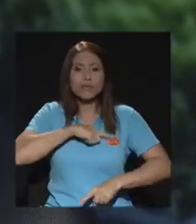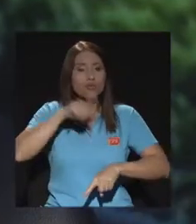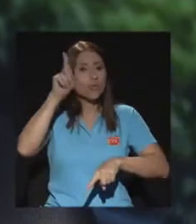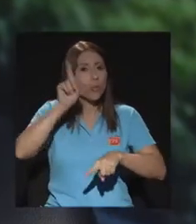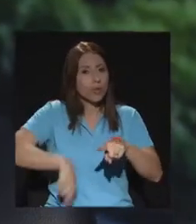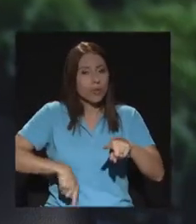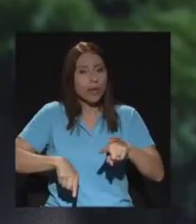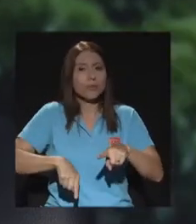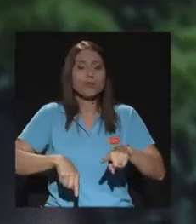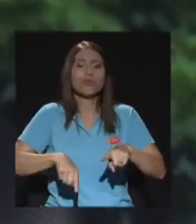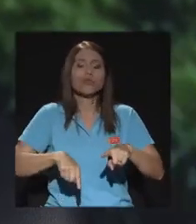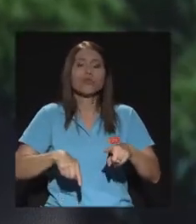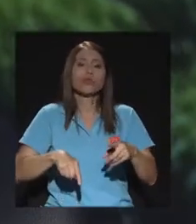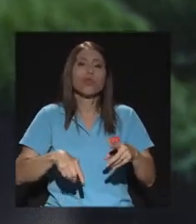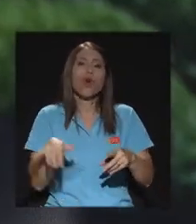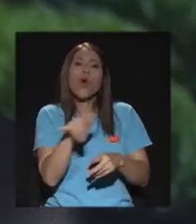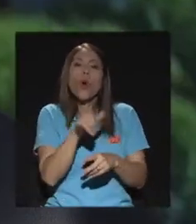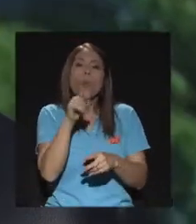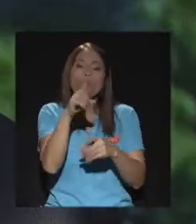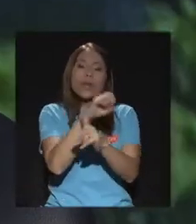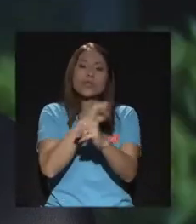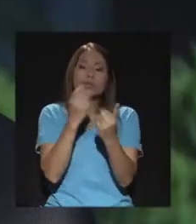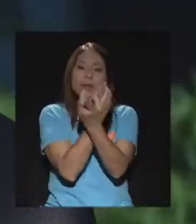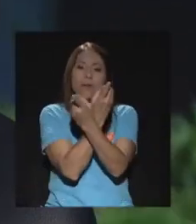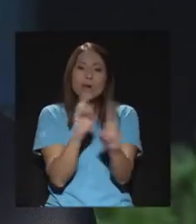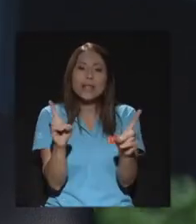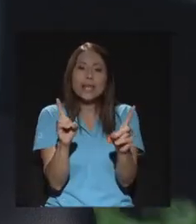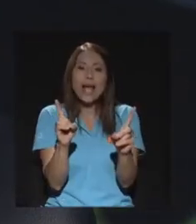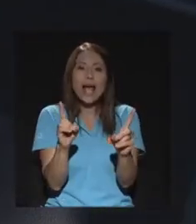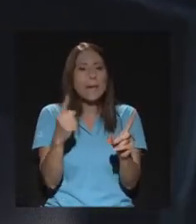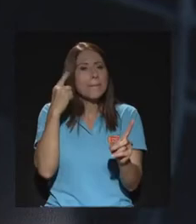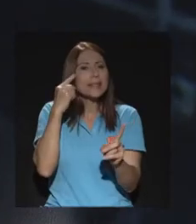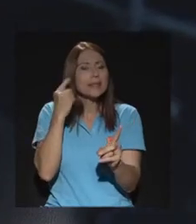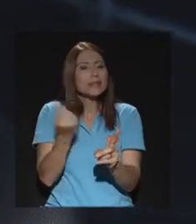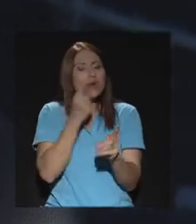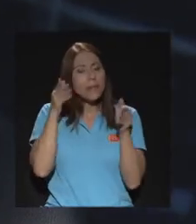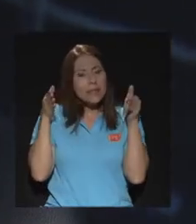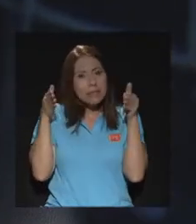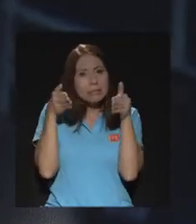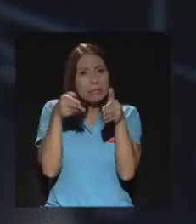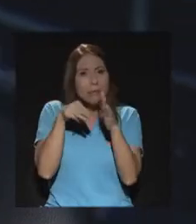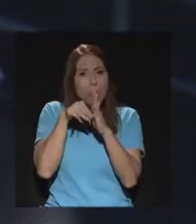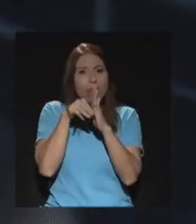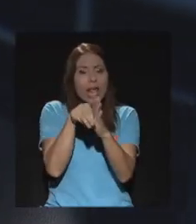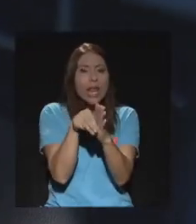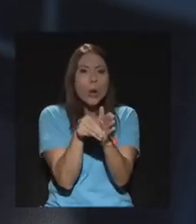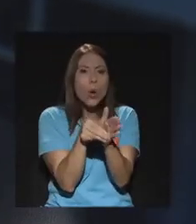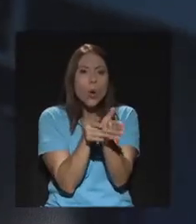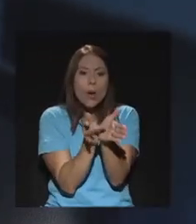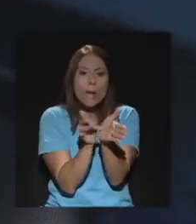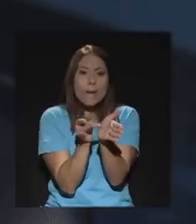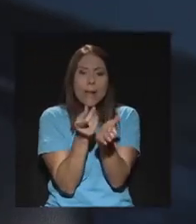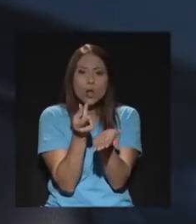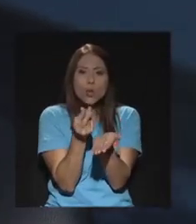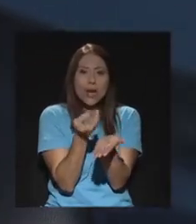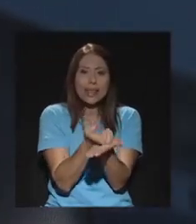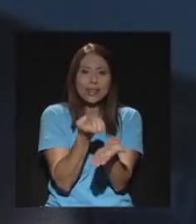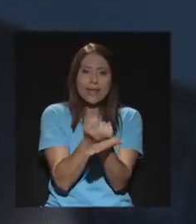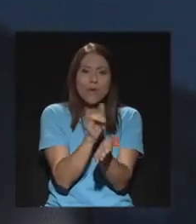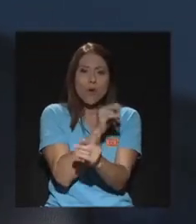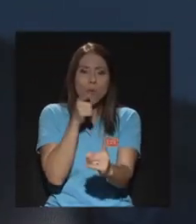sociedad democrática aspirar a un modelo esencialmente lucrativo como fin de la empresa televisiva. En segundo